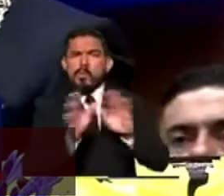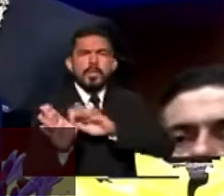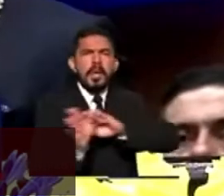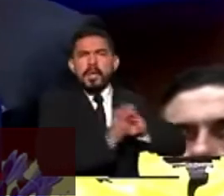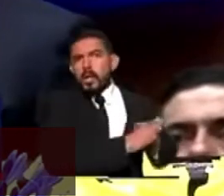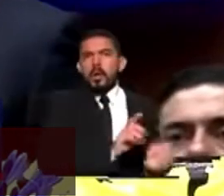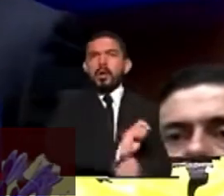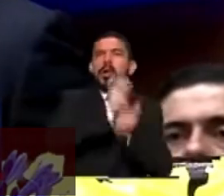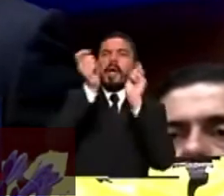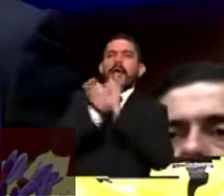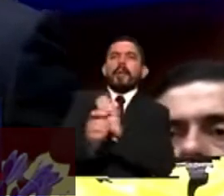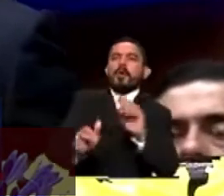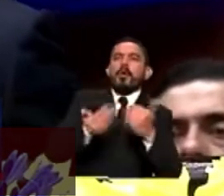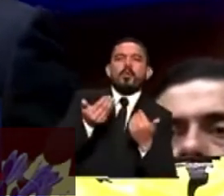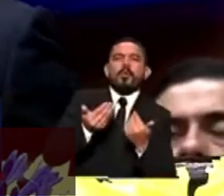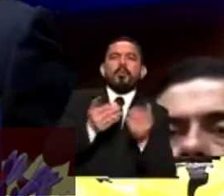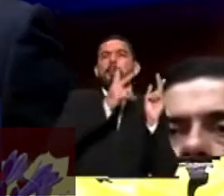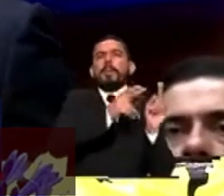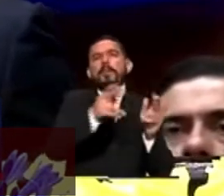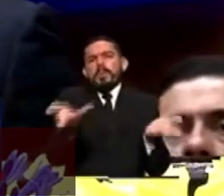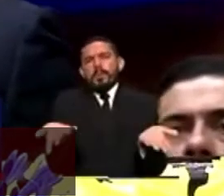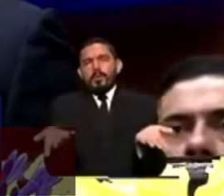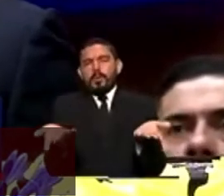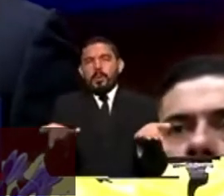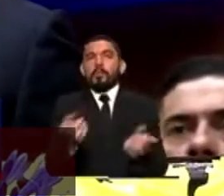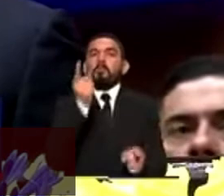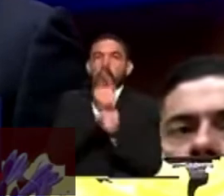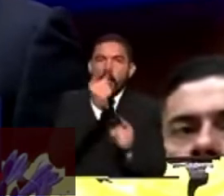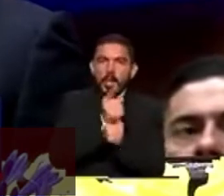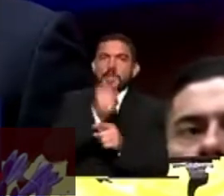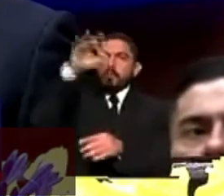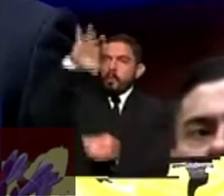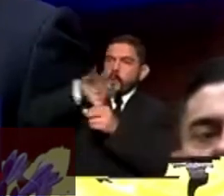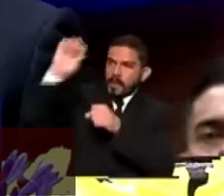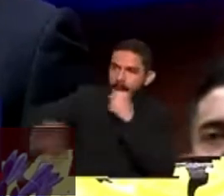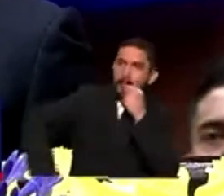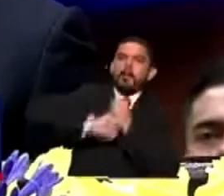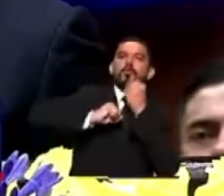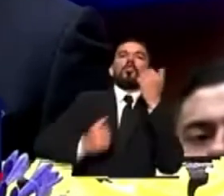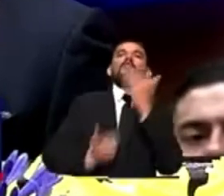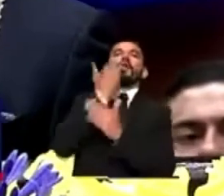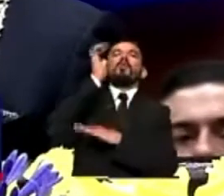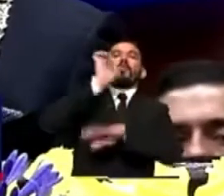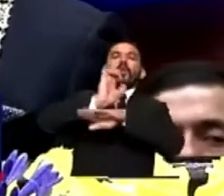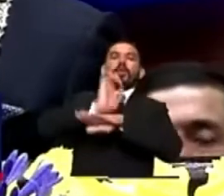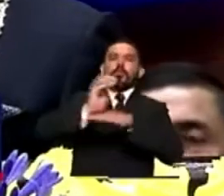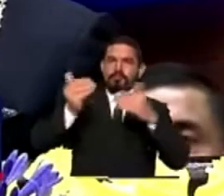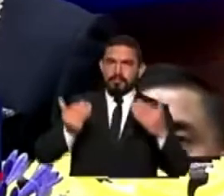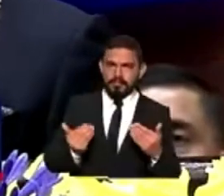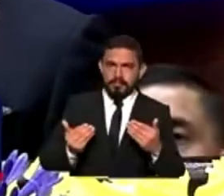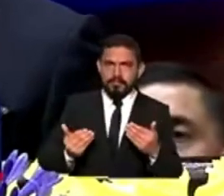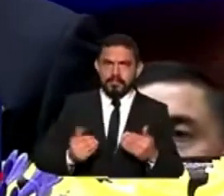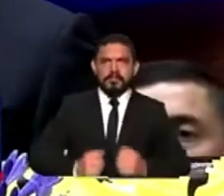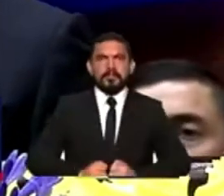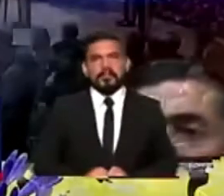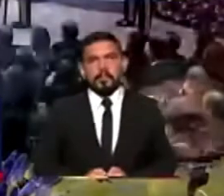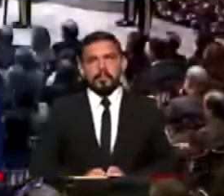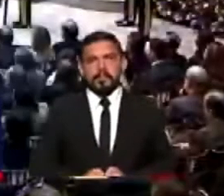esperando tener un resultado distinto. Por eso, los ciudadanos votaron por un nuevo Ecuador.